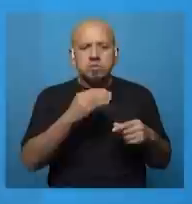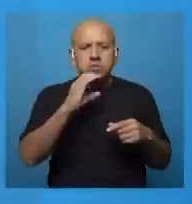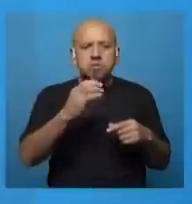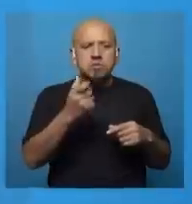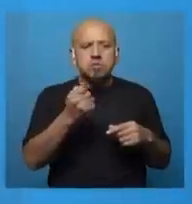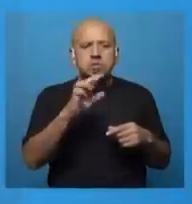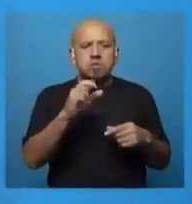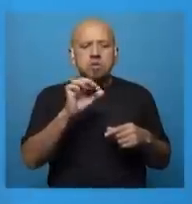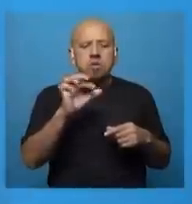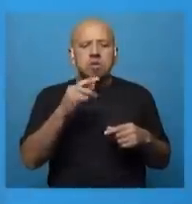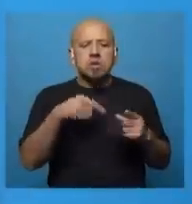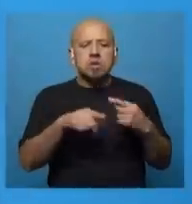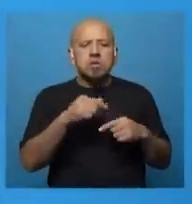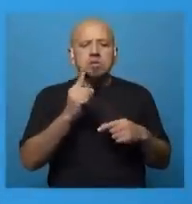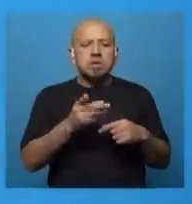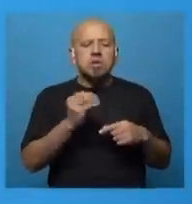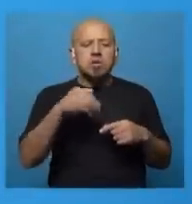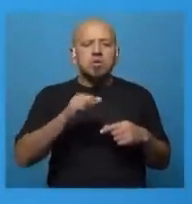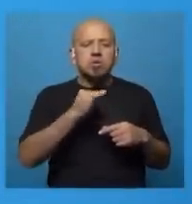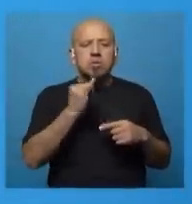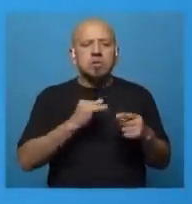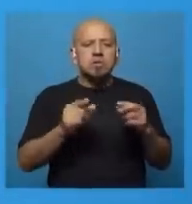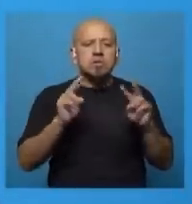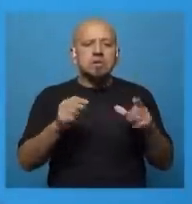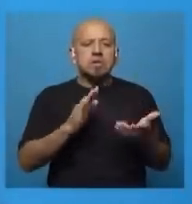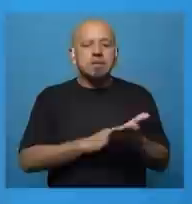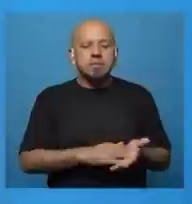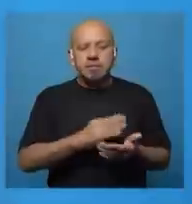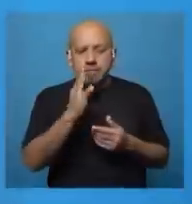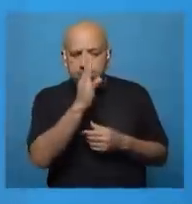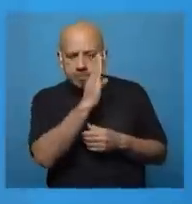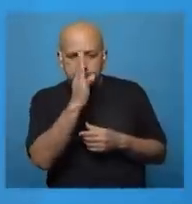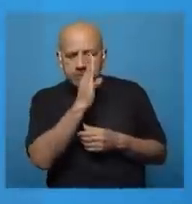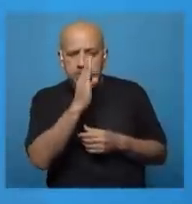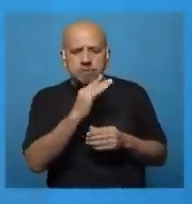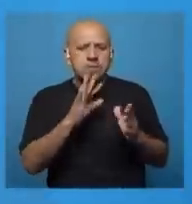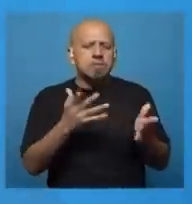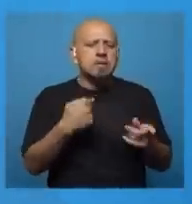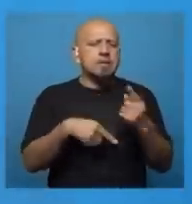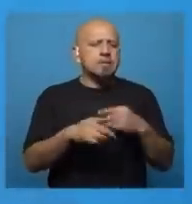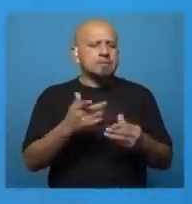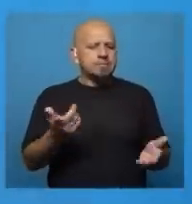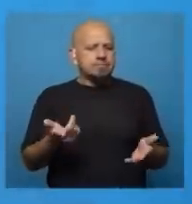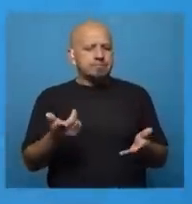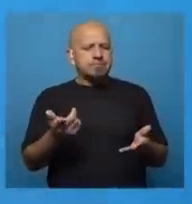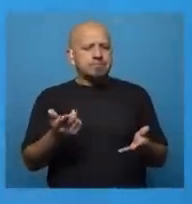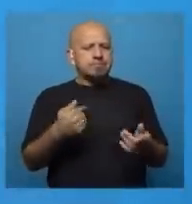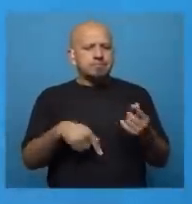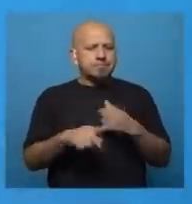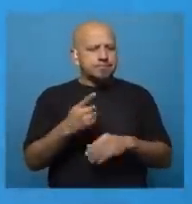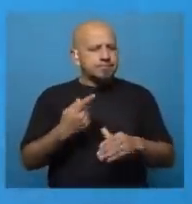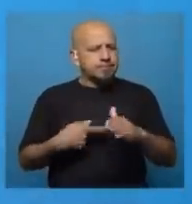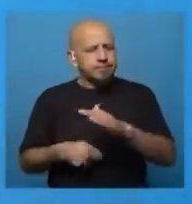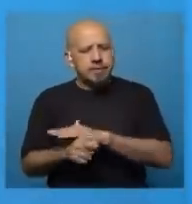habíamos solicitado al fiscal a Juan Gómez era que este tema del espionaje con fines extorsivos para para que